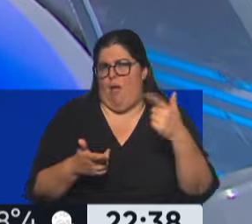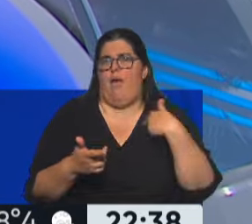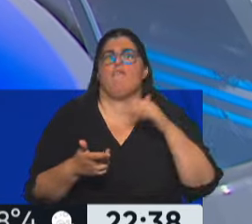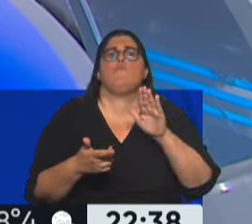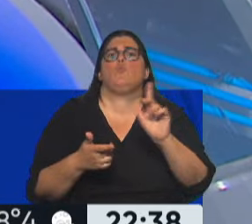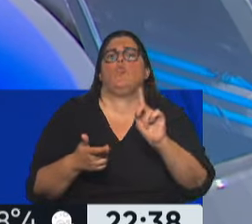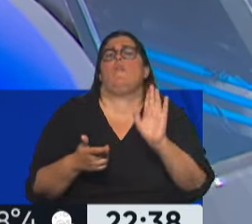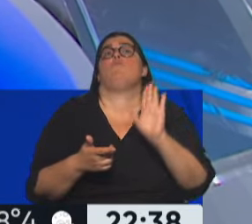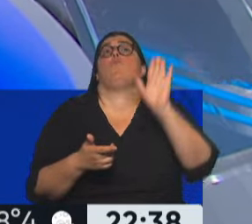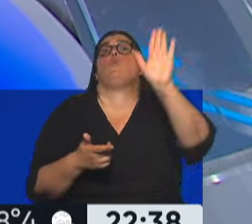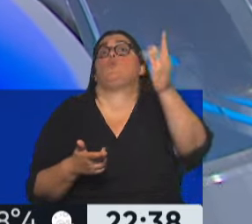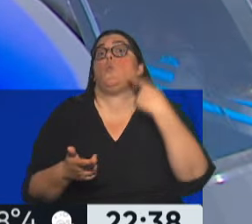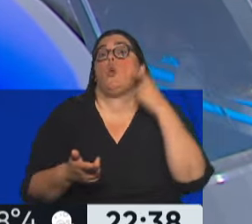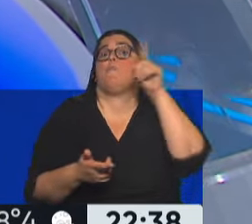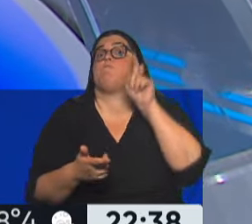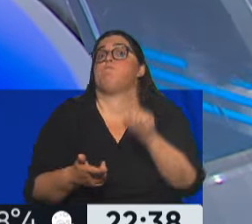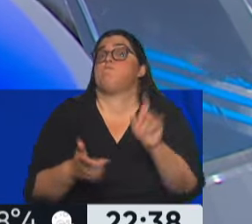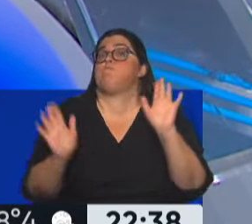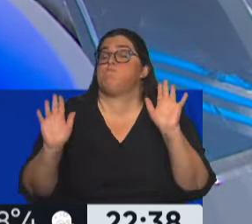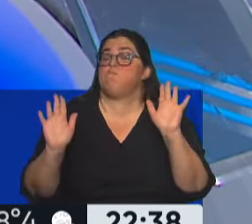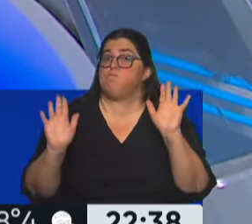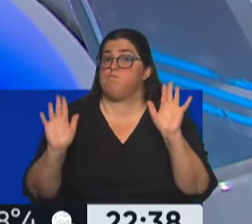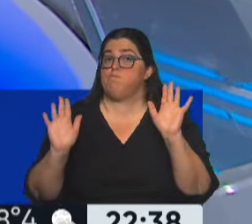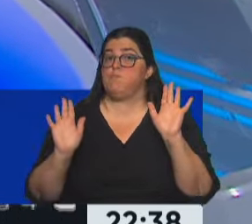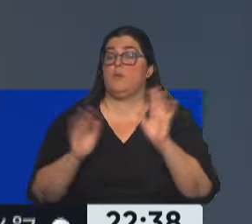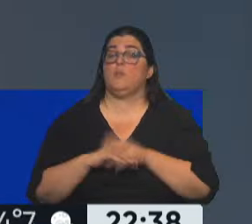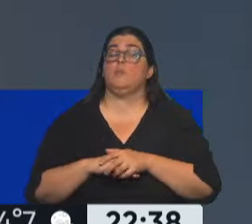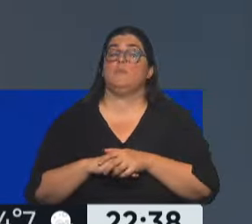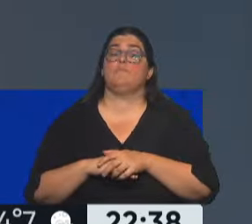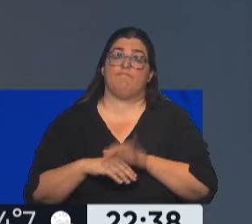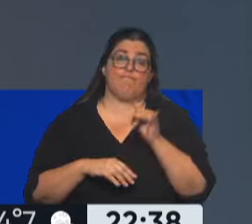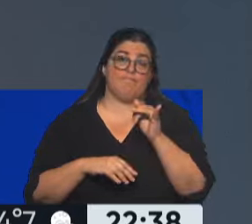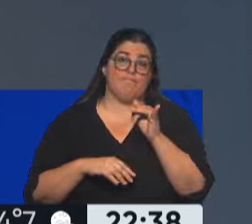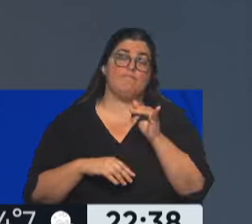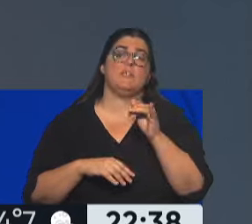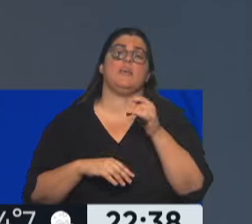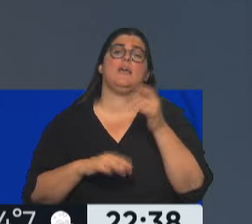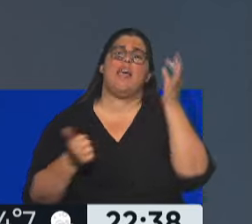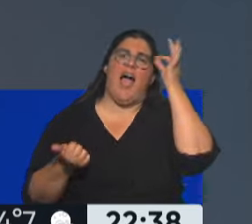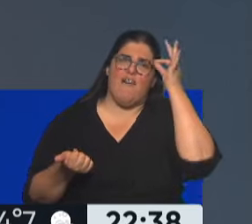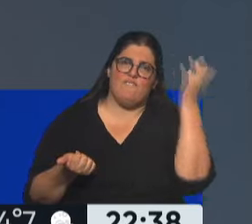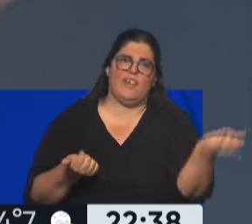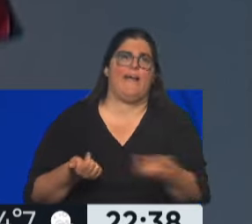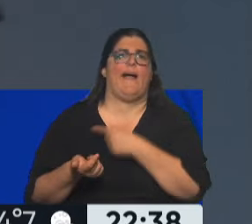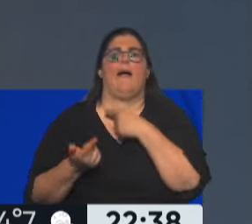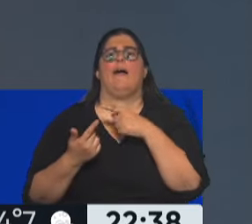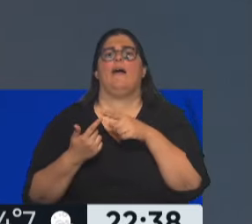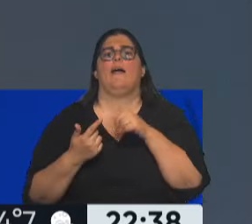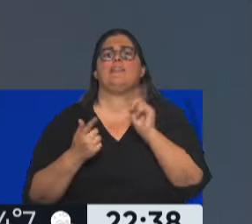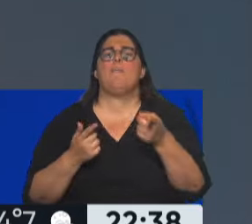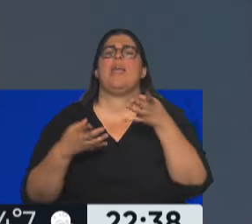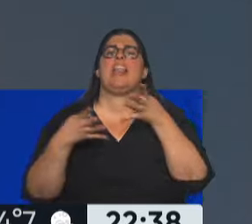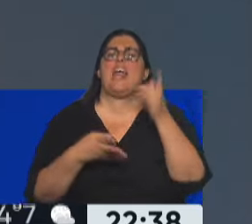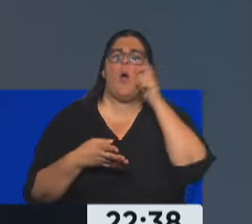ver, ¿no? Signo de interrogación por el momento, ¿no? Sí, porque además no solamente tenés África, tenés ahora el conflicto mediano. Tal